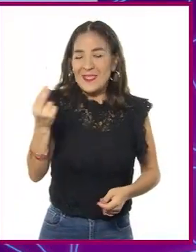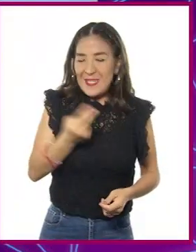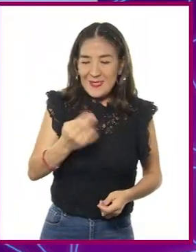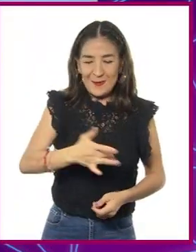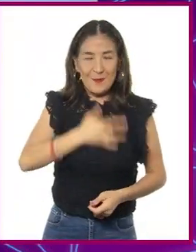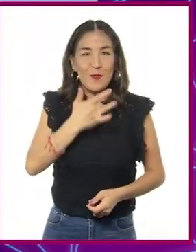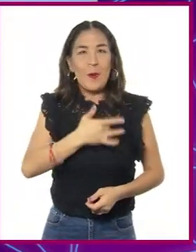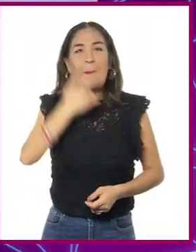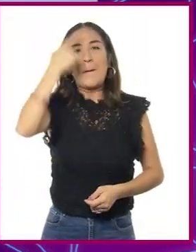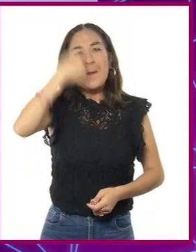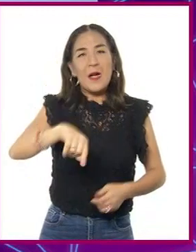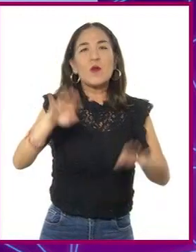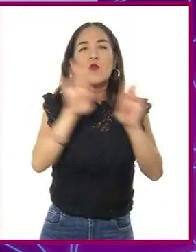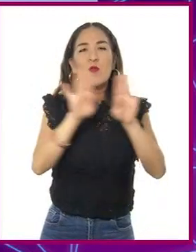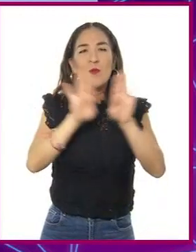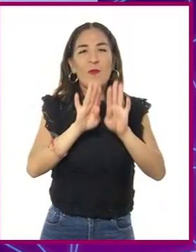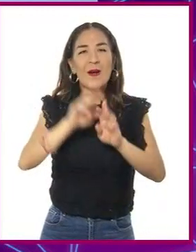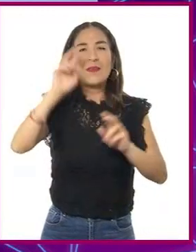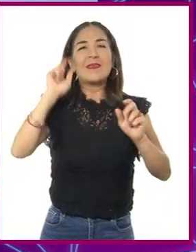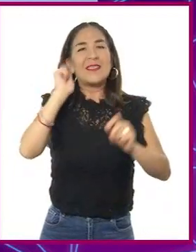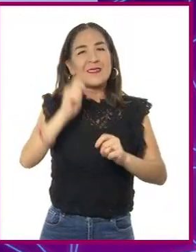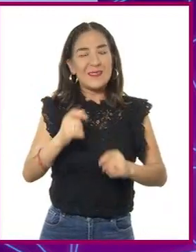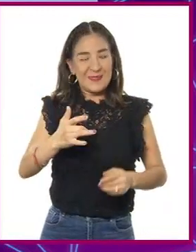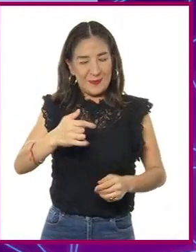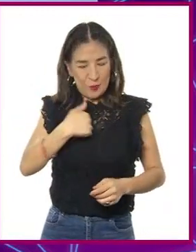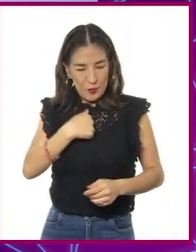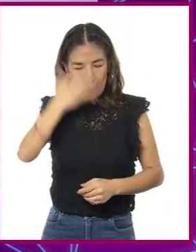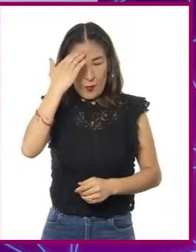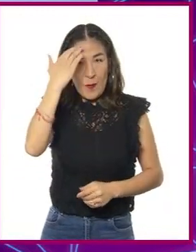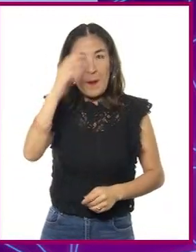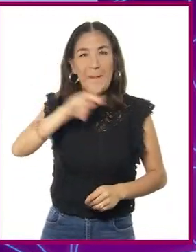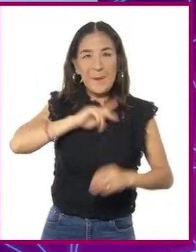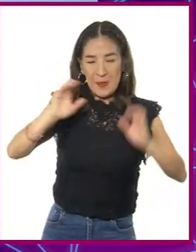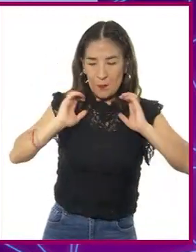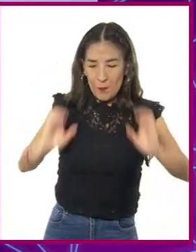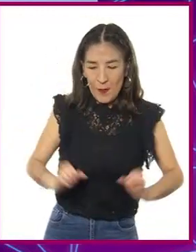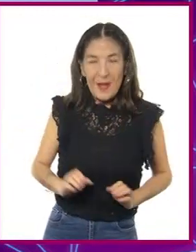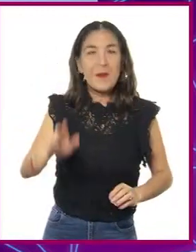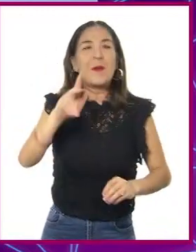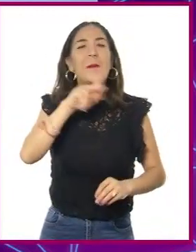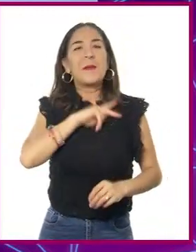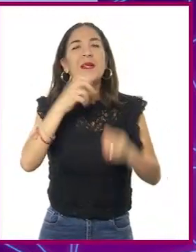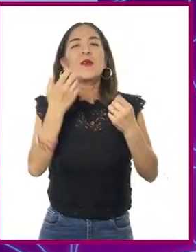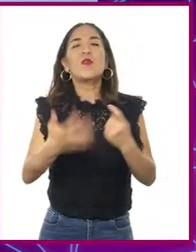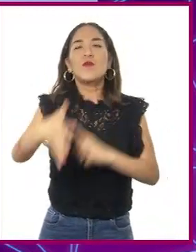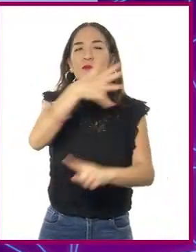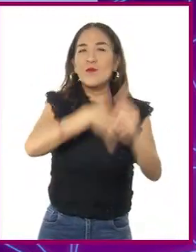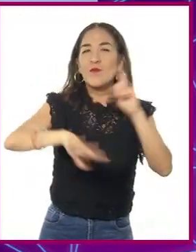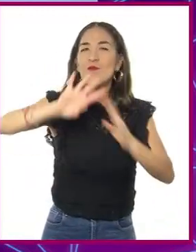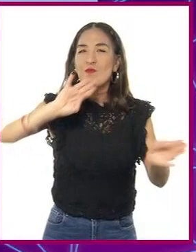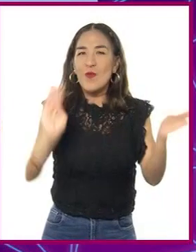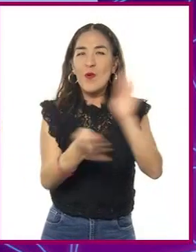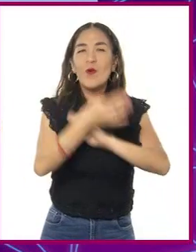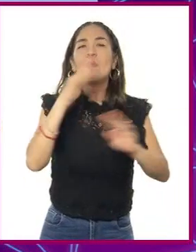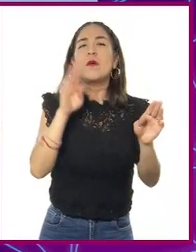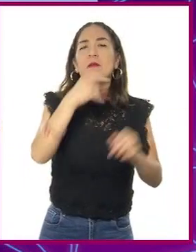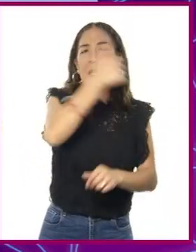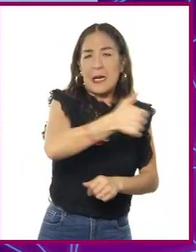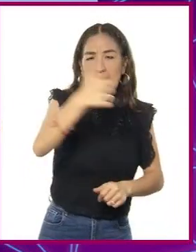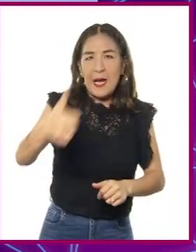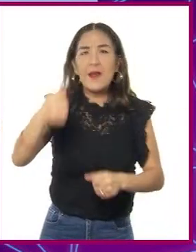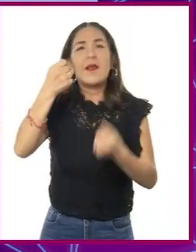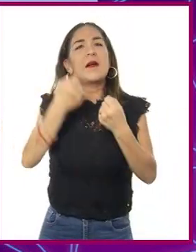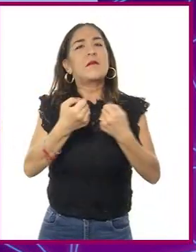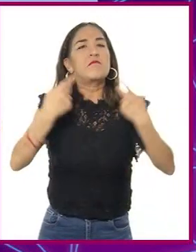de conocerse, de sentirse en el mundo. Todas las sociedades, todas las culturas han creado sus propias prácticas de